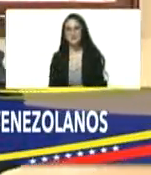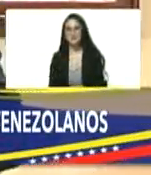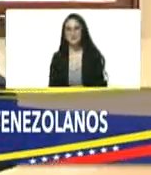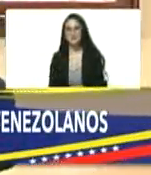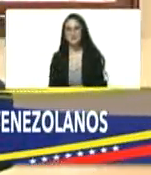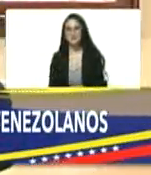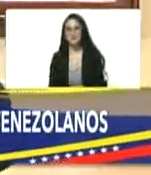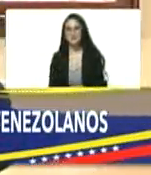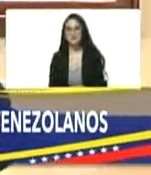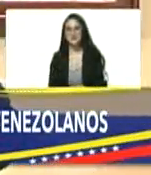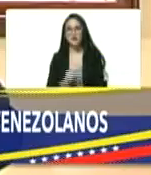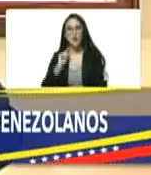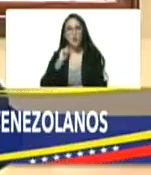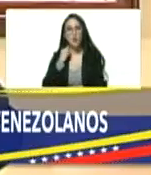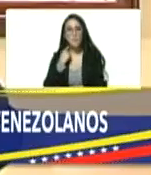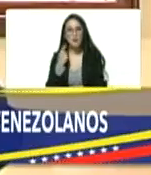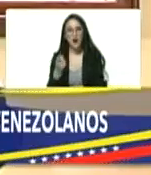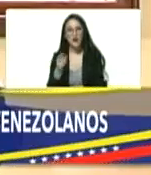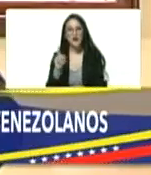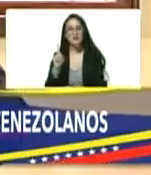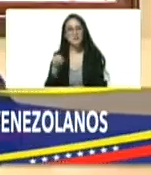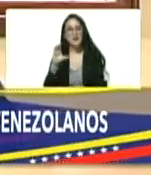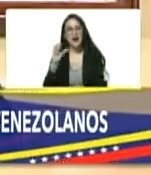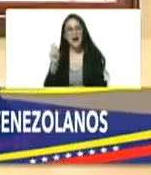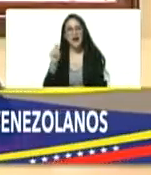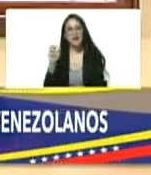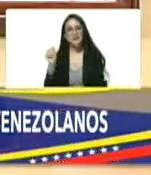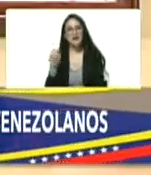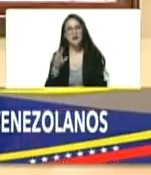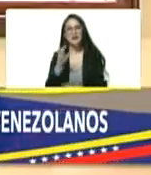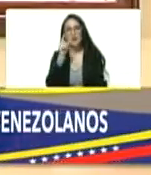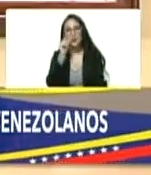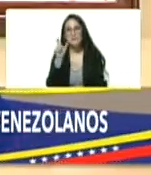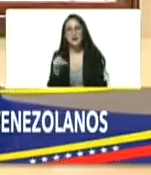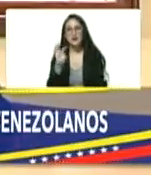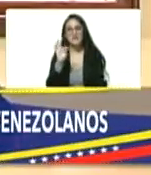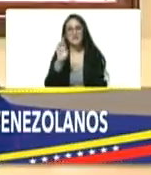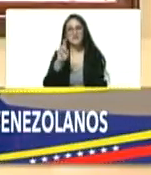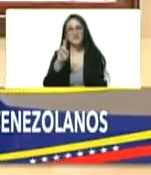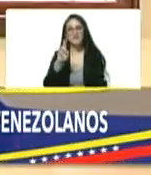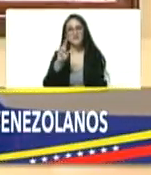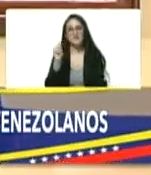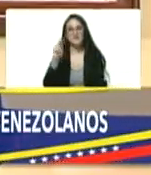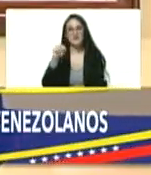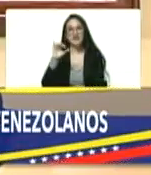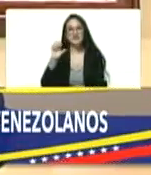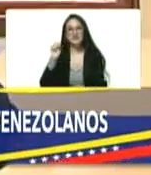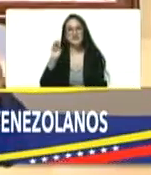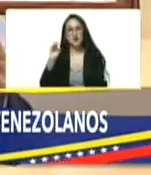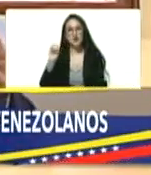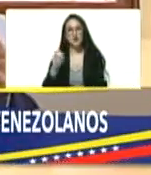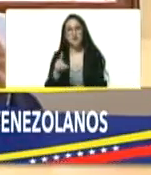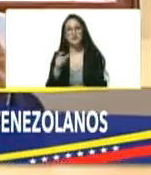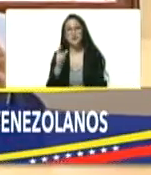De Ocumare de la costa y Cata para el mundo, Francisco Pacheco. Siempre un solo pueblo.